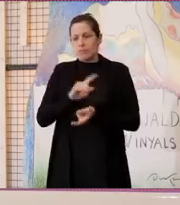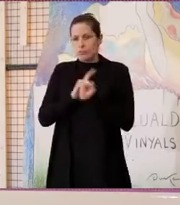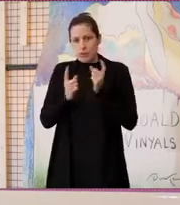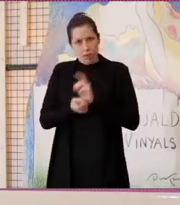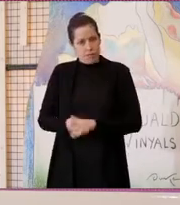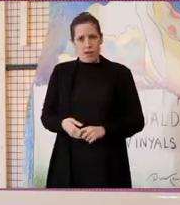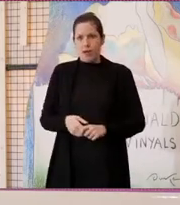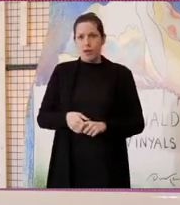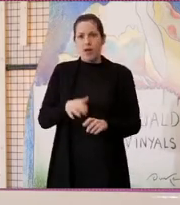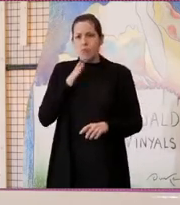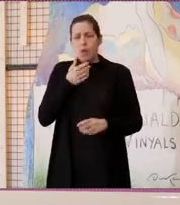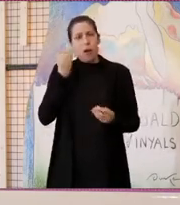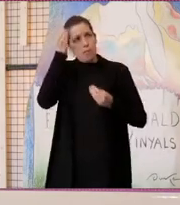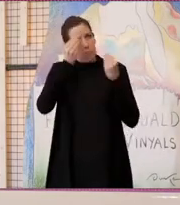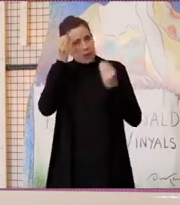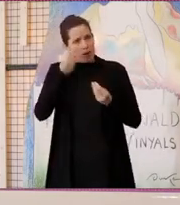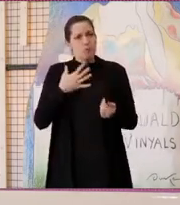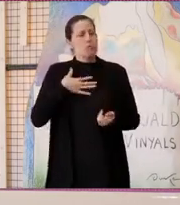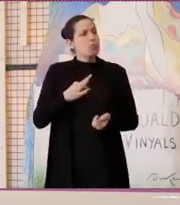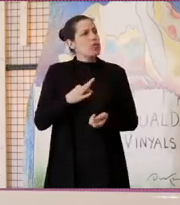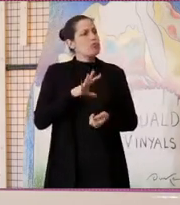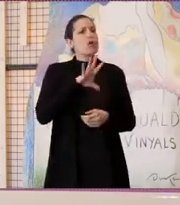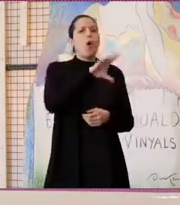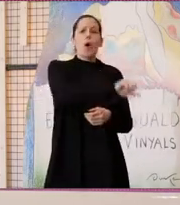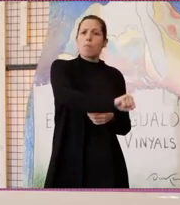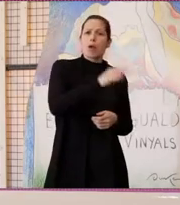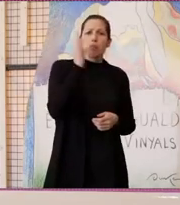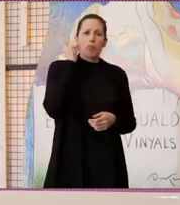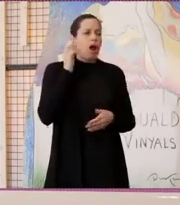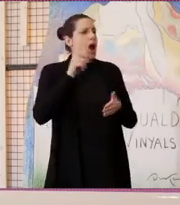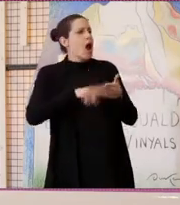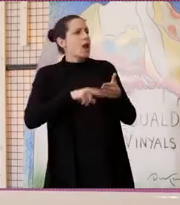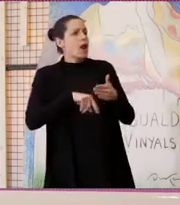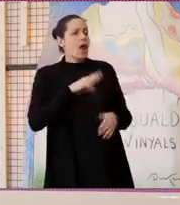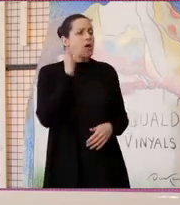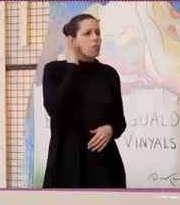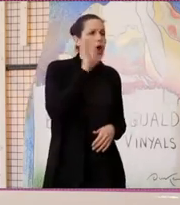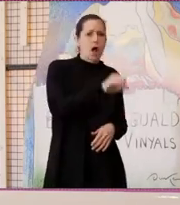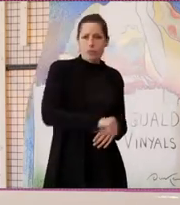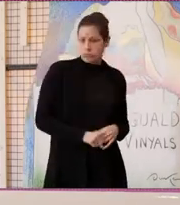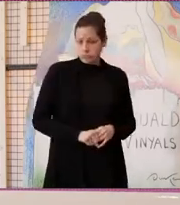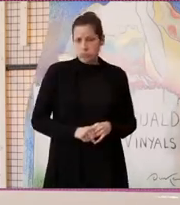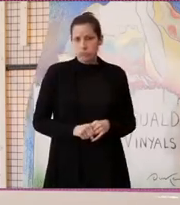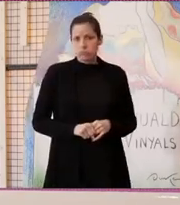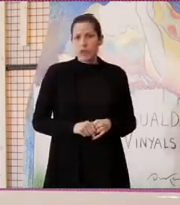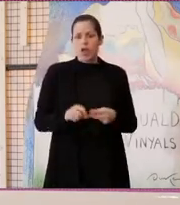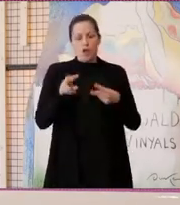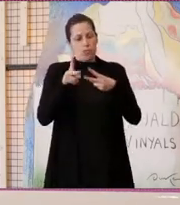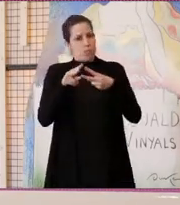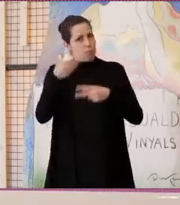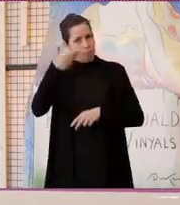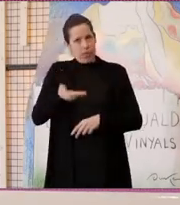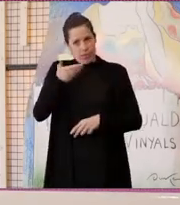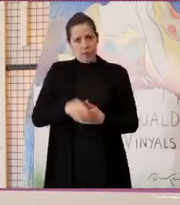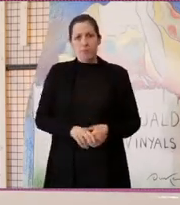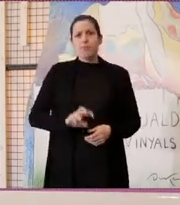la compra y el alquiler de mujeres entonces bueno esa serían las tres grandes líneas frente a violencia y luego el